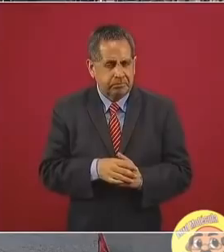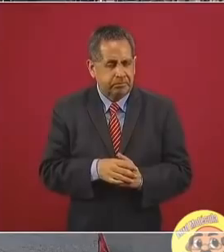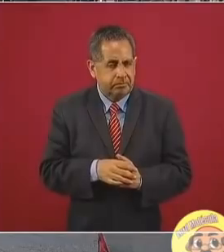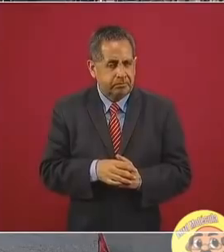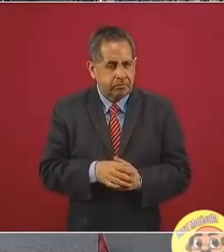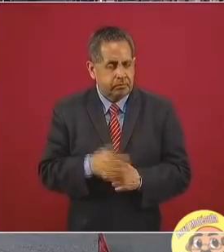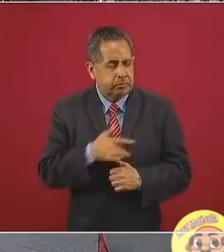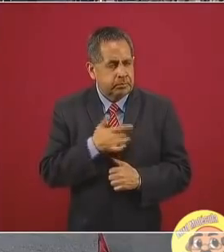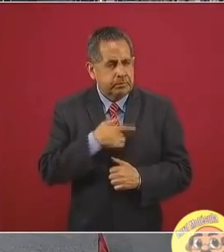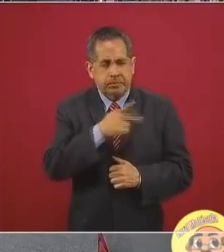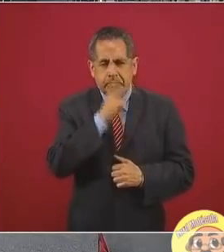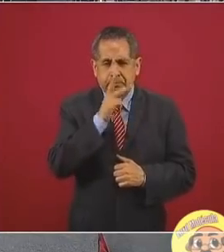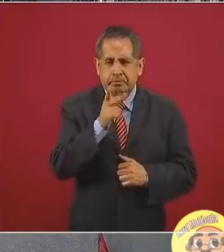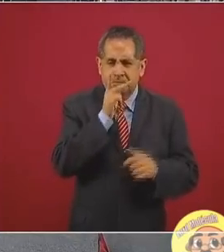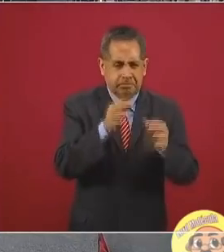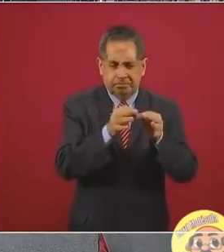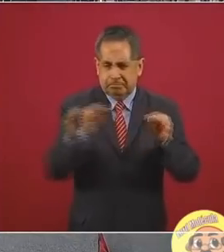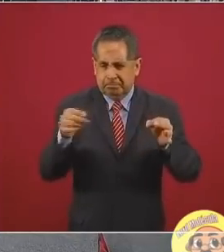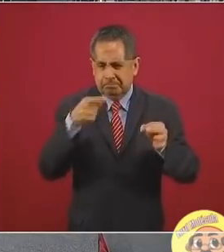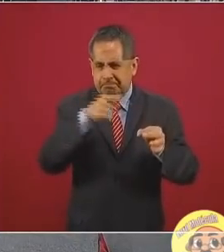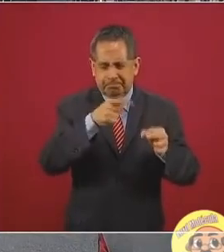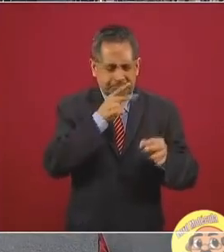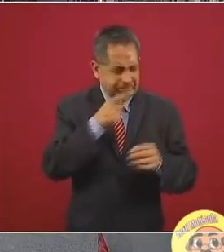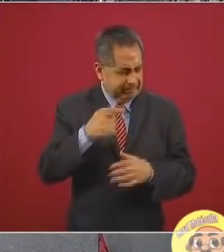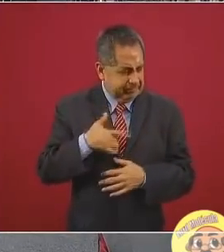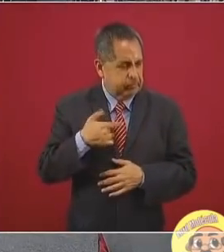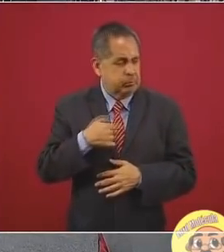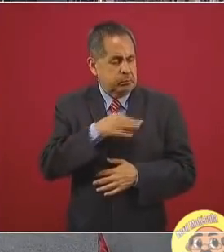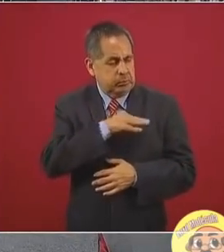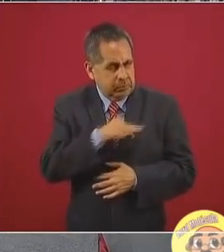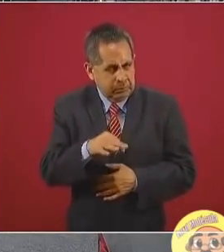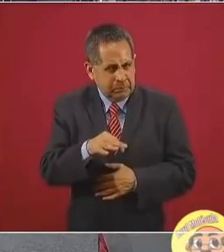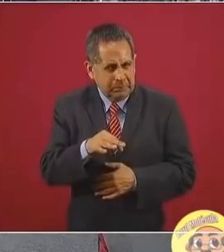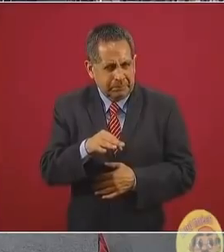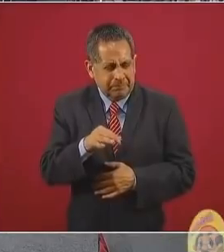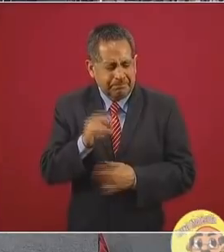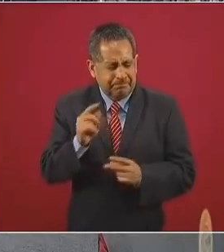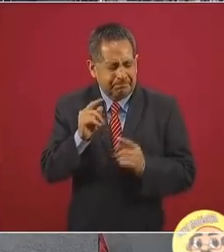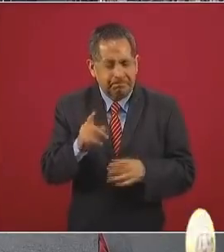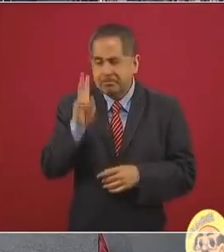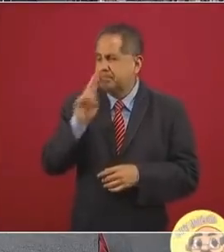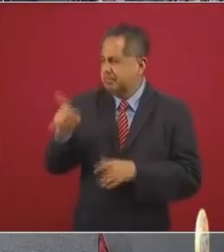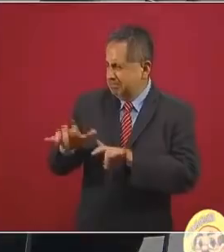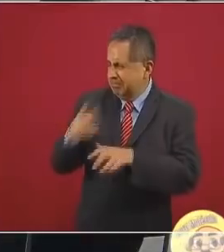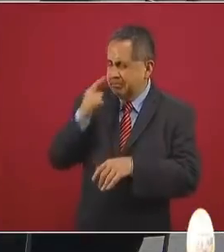una frase sobre poder, a ver si la